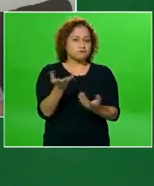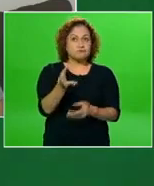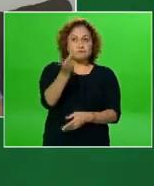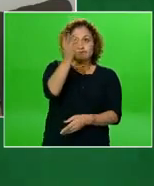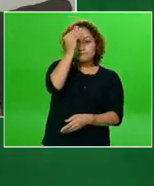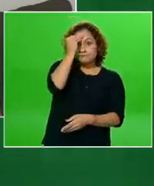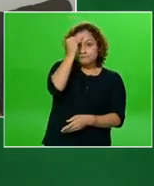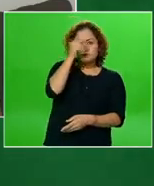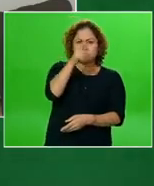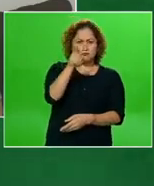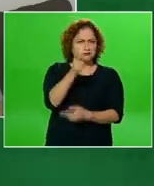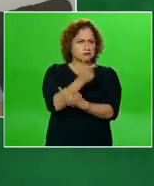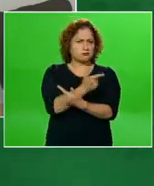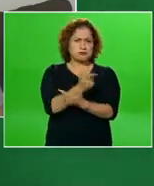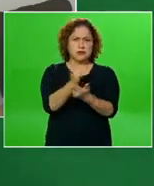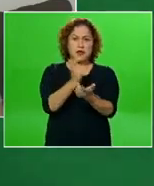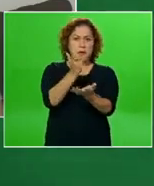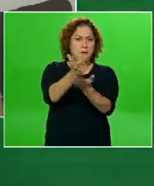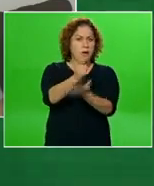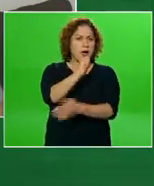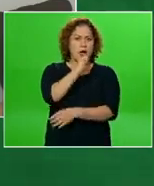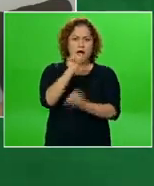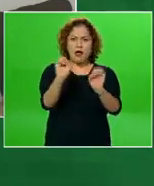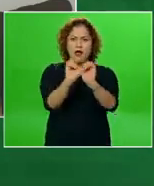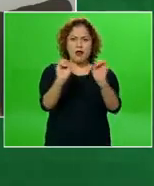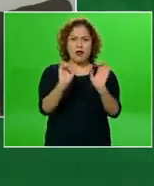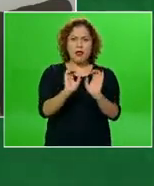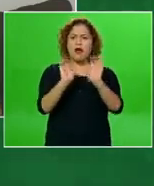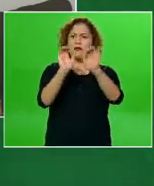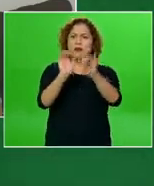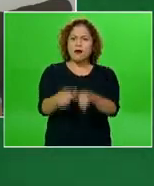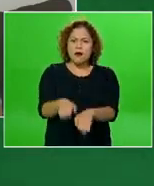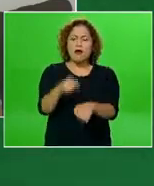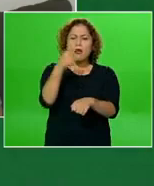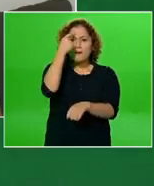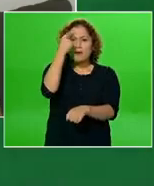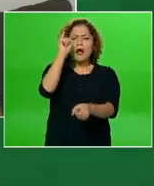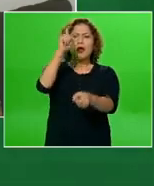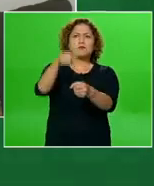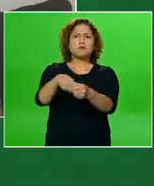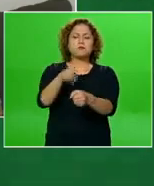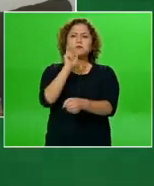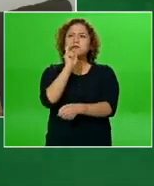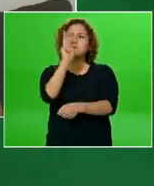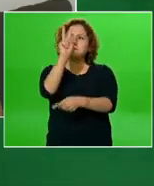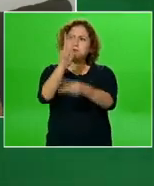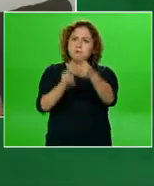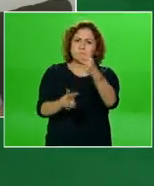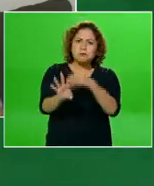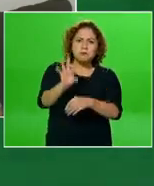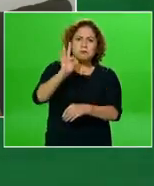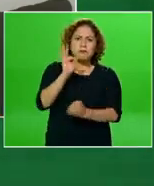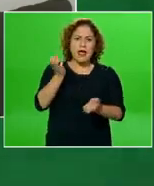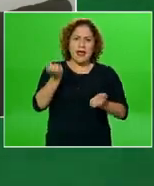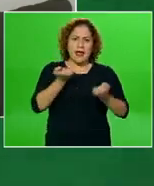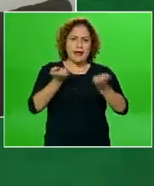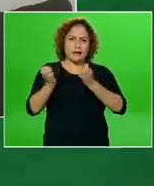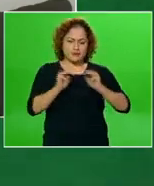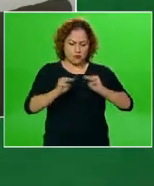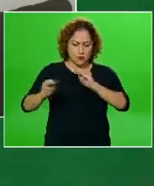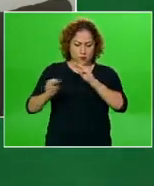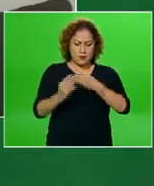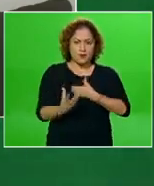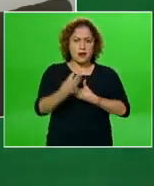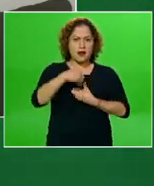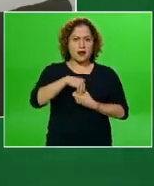entrar y sin ningún pago seguir programas o programaciones diferentes del mundo entero donde pueden llevar lo que se